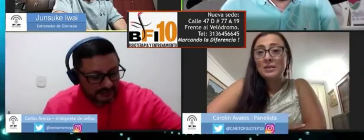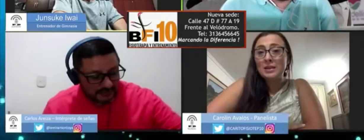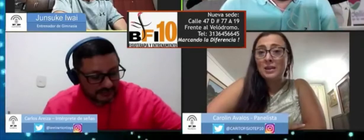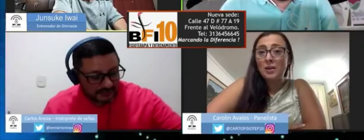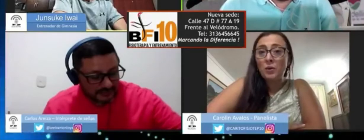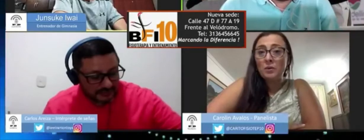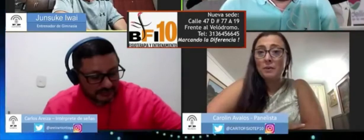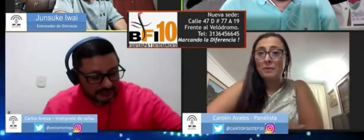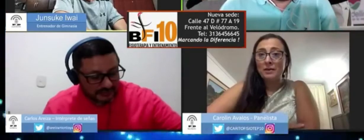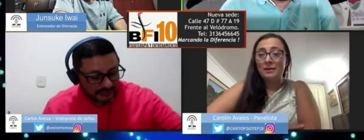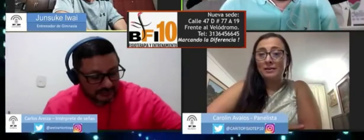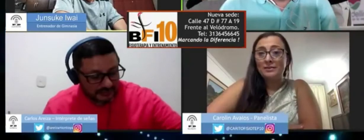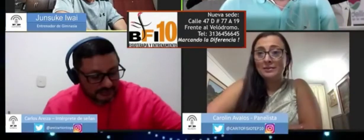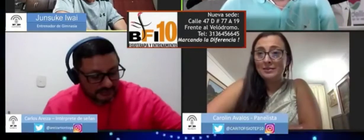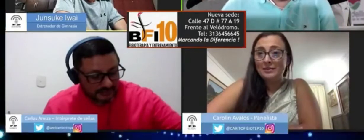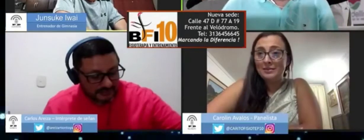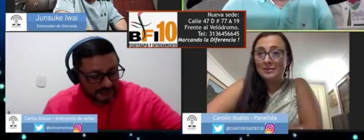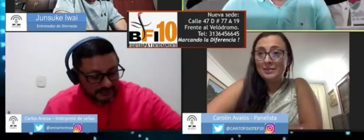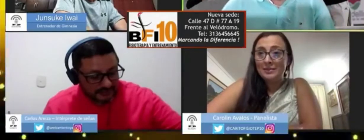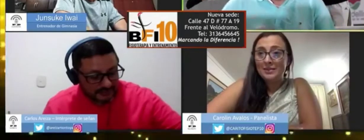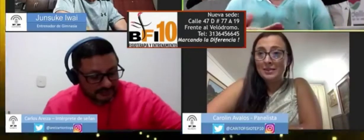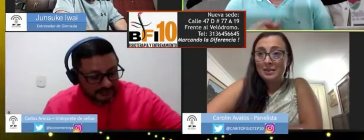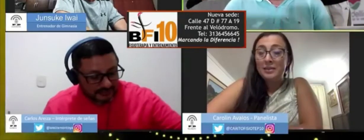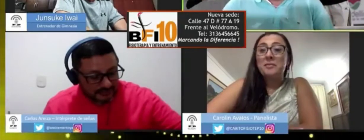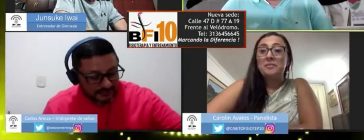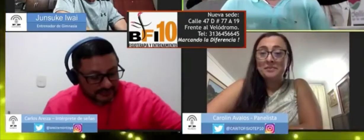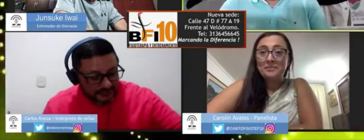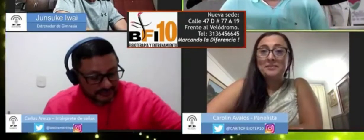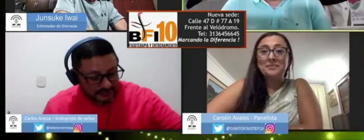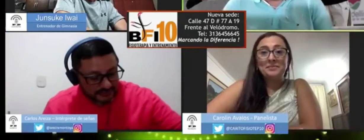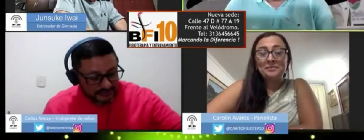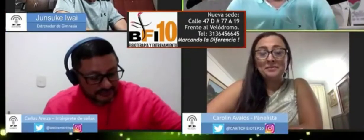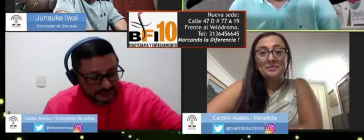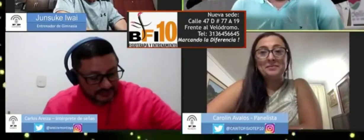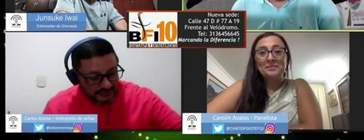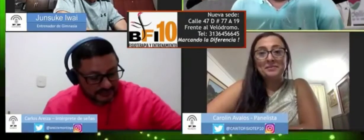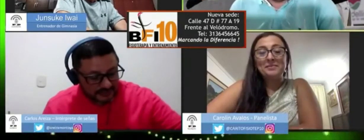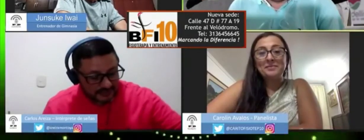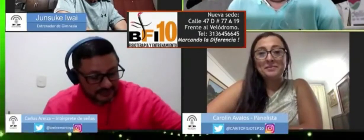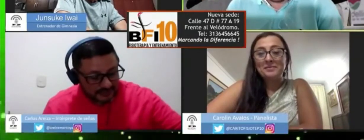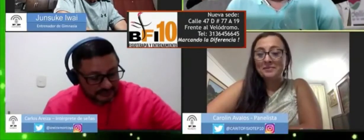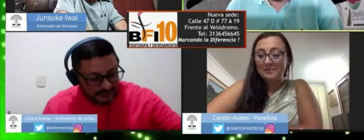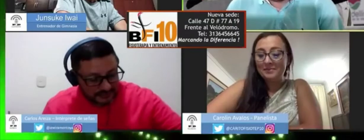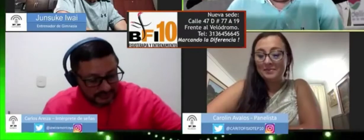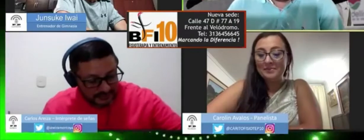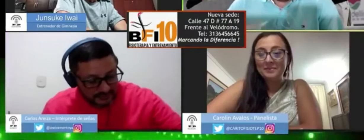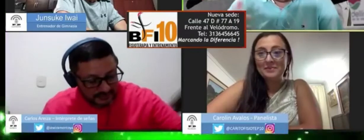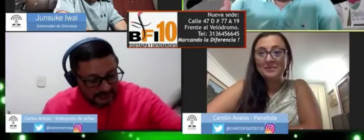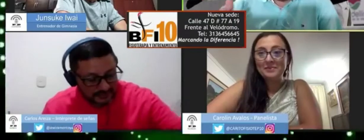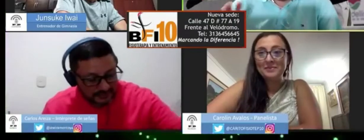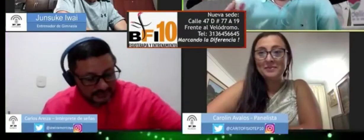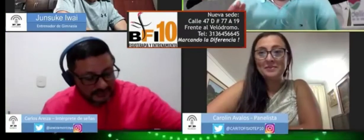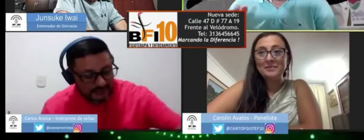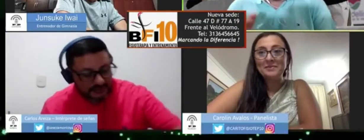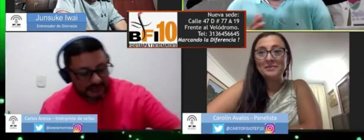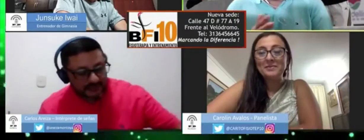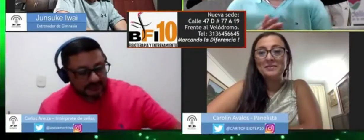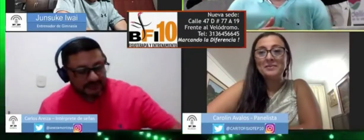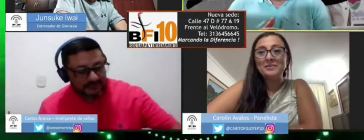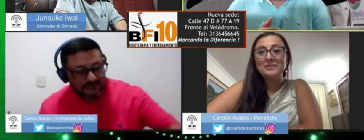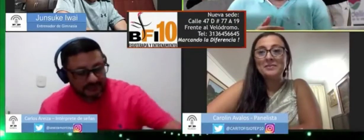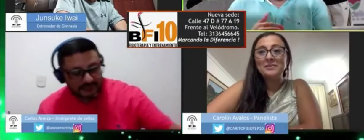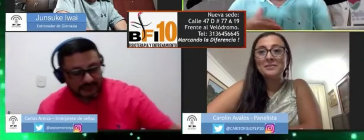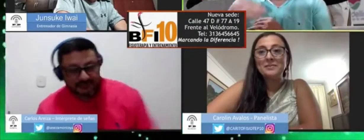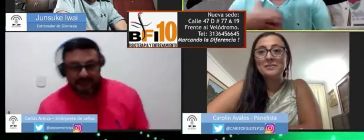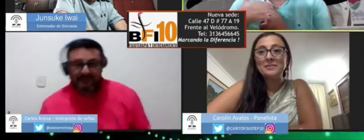se graduó mi papá. Sí, pero es que... pues llama la atención, creo que todavía se mantiene como esa